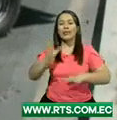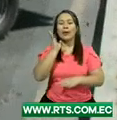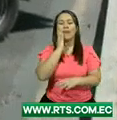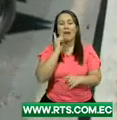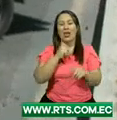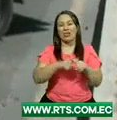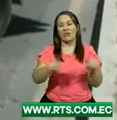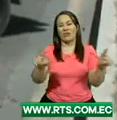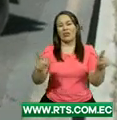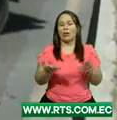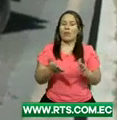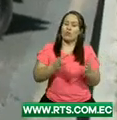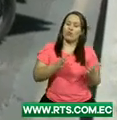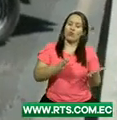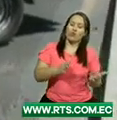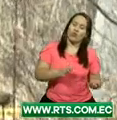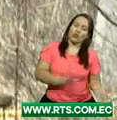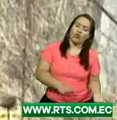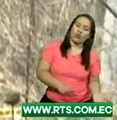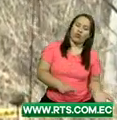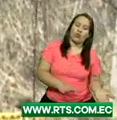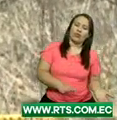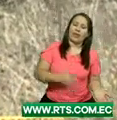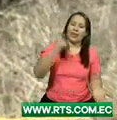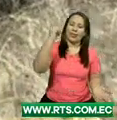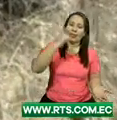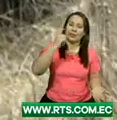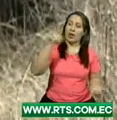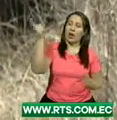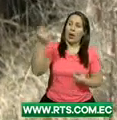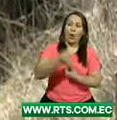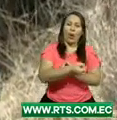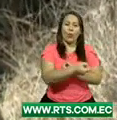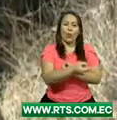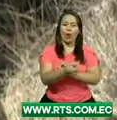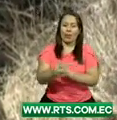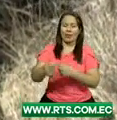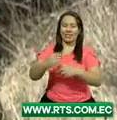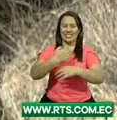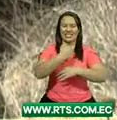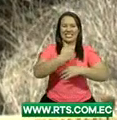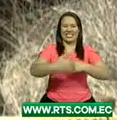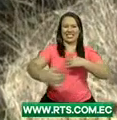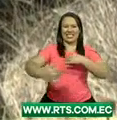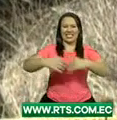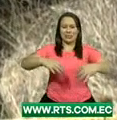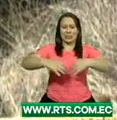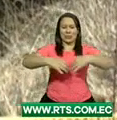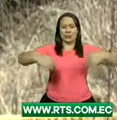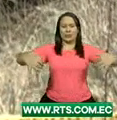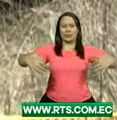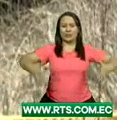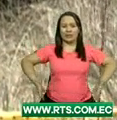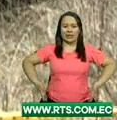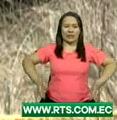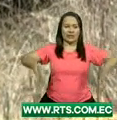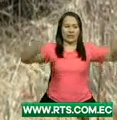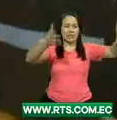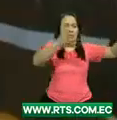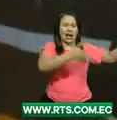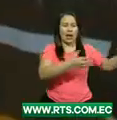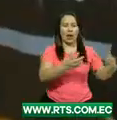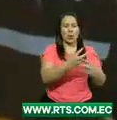madre fue distinta no resistió el impacto y murió fue necesario que los bomberos corten con pinzas hidráulicas las latas para poder evacuar el